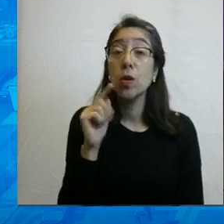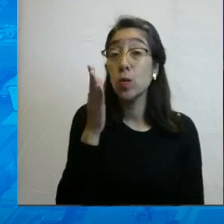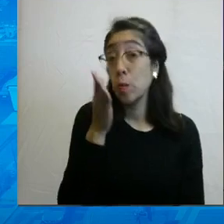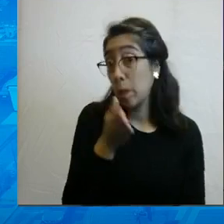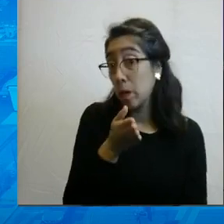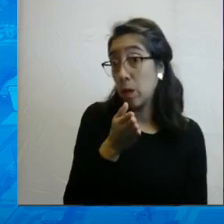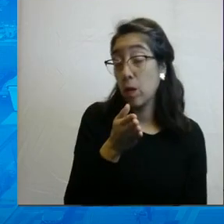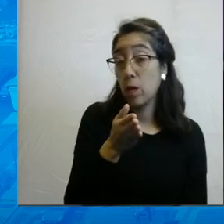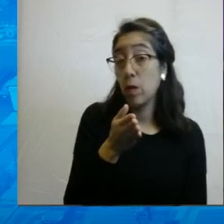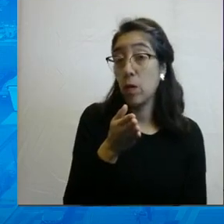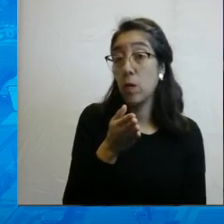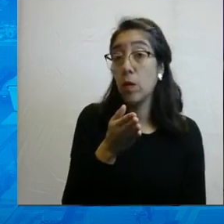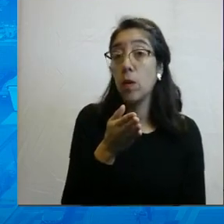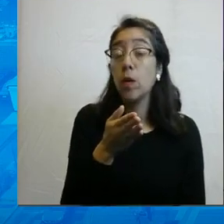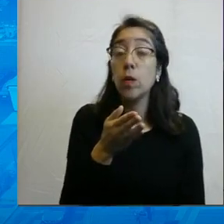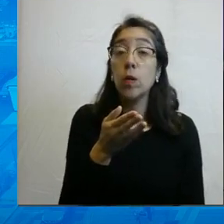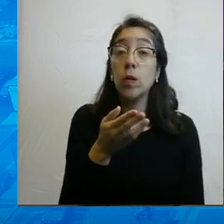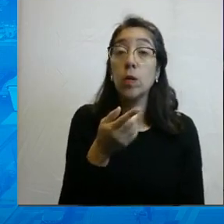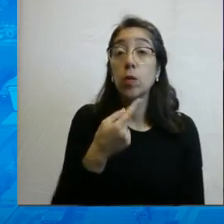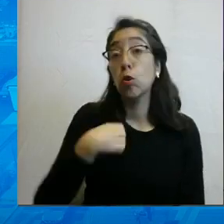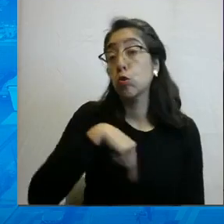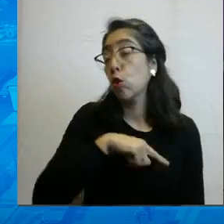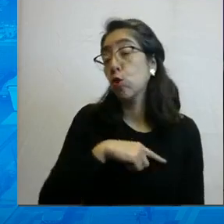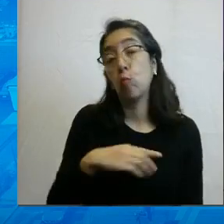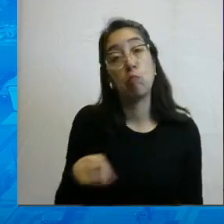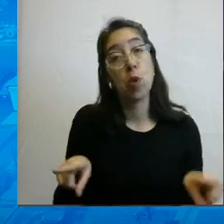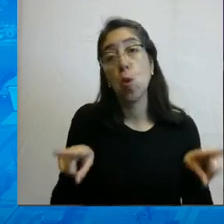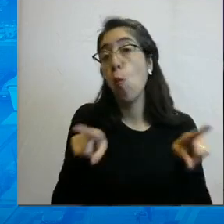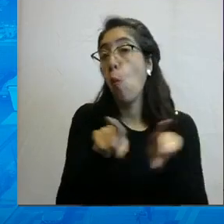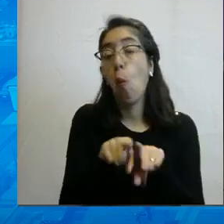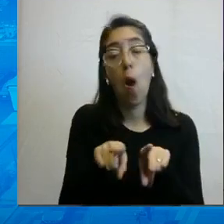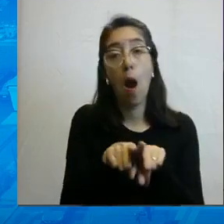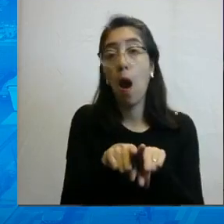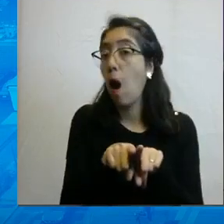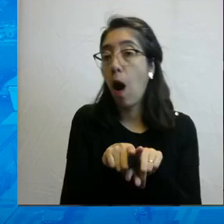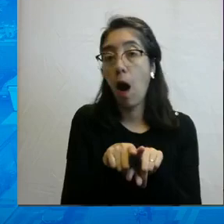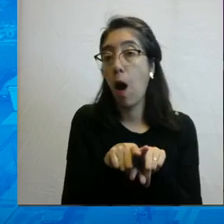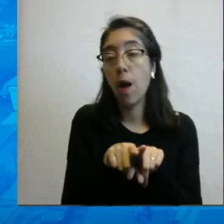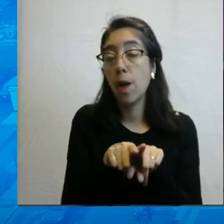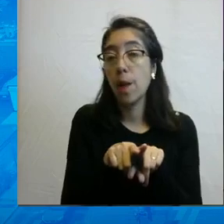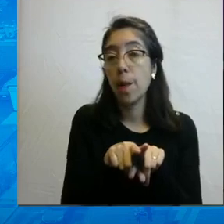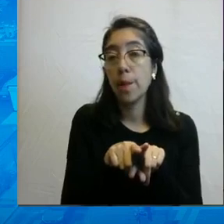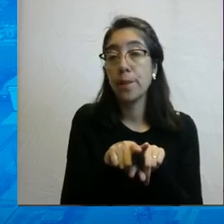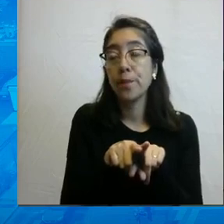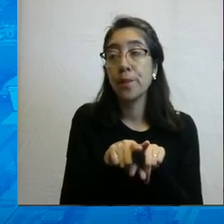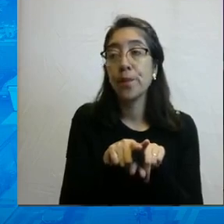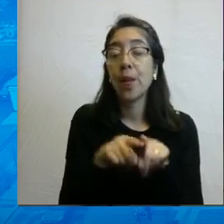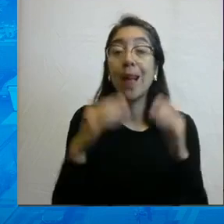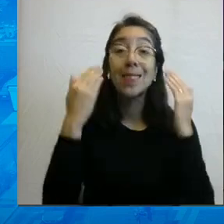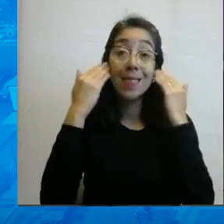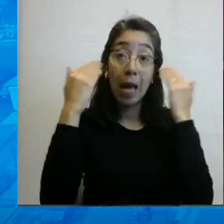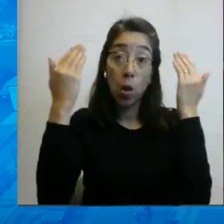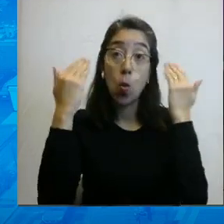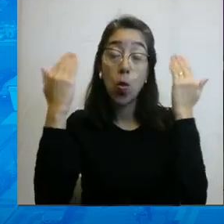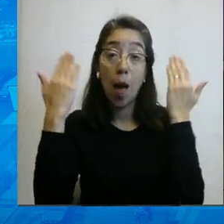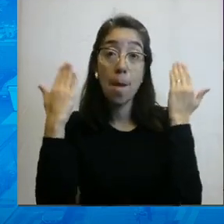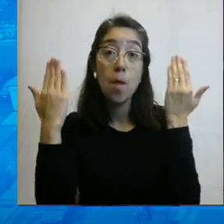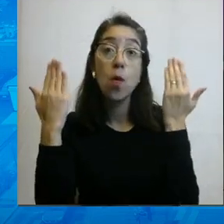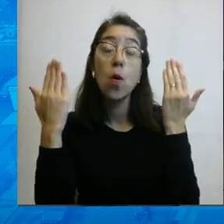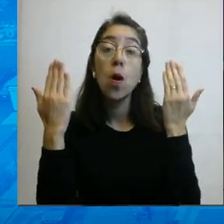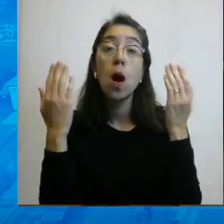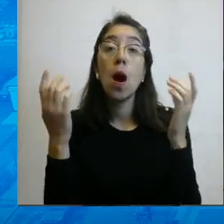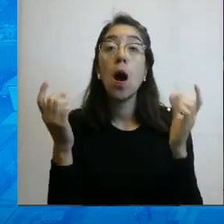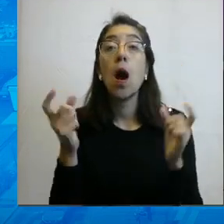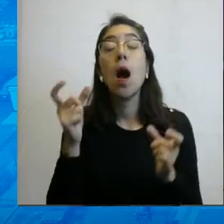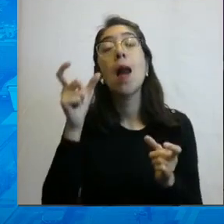porque no se haya hecho, no le enviemos también un fraternal y caluroso saludo a nuestros y nuestras dirigentes sociales de toda la comuna,